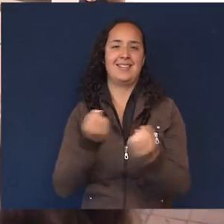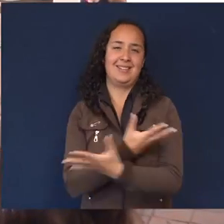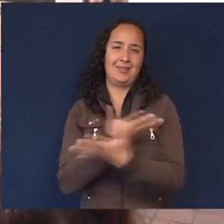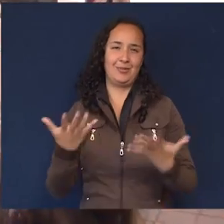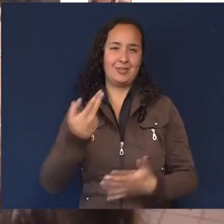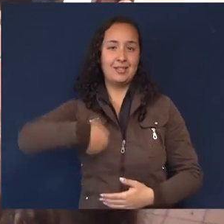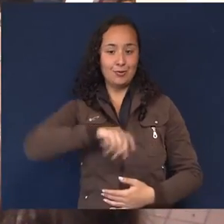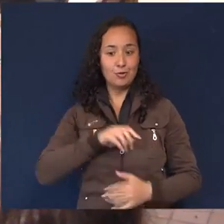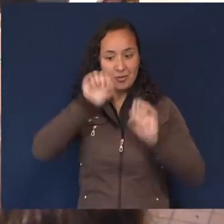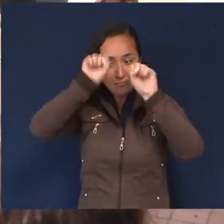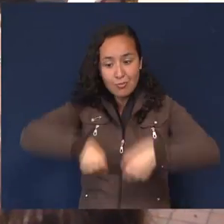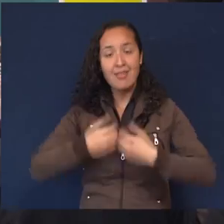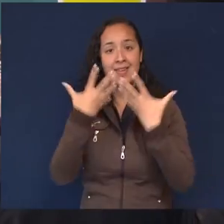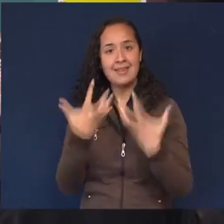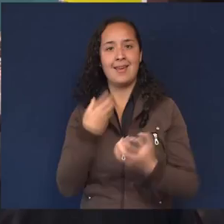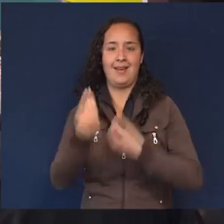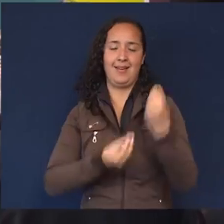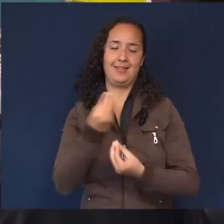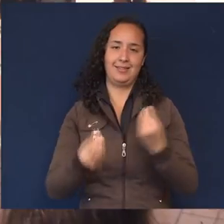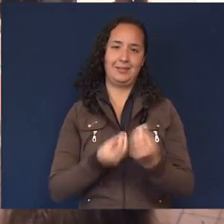cuando todos deseamos hacerlas.